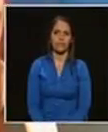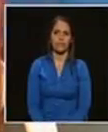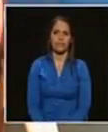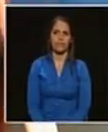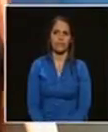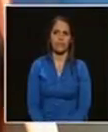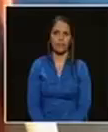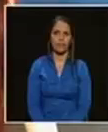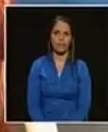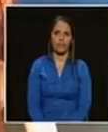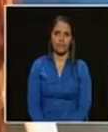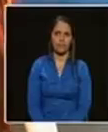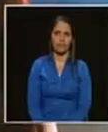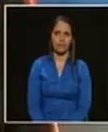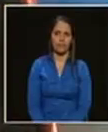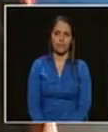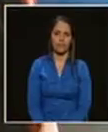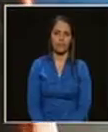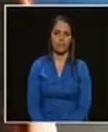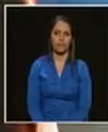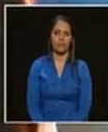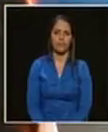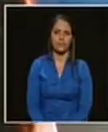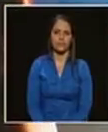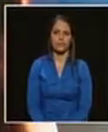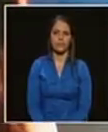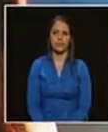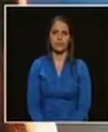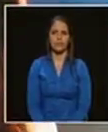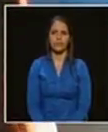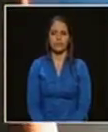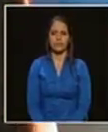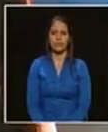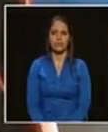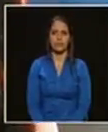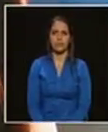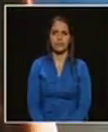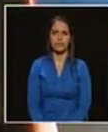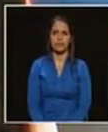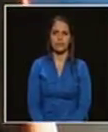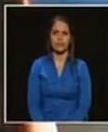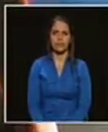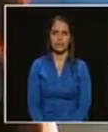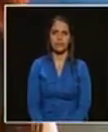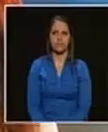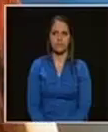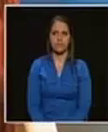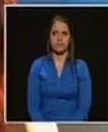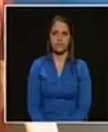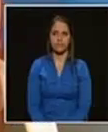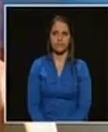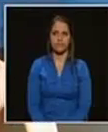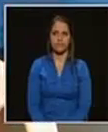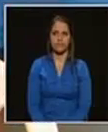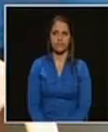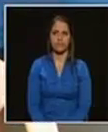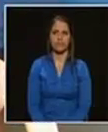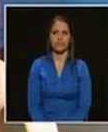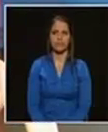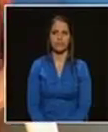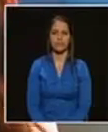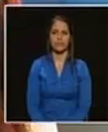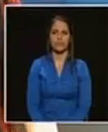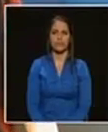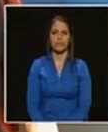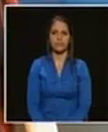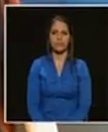más fue oralizada. Y después me salí de Prodébiles Auditivos y comencé a estudiar con personas oyentes. No necesitaba